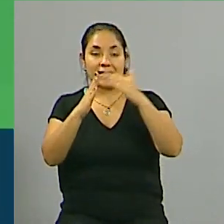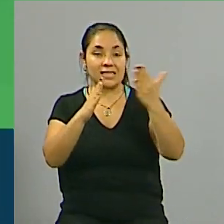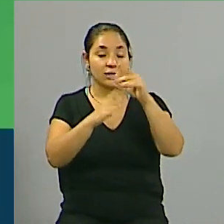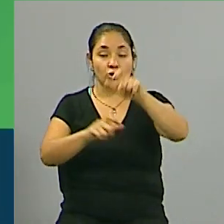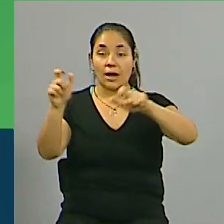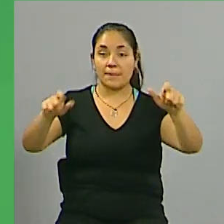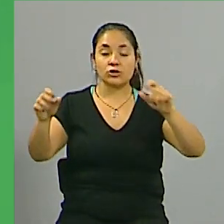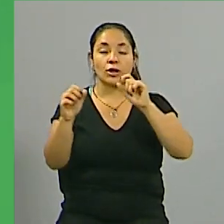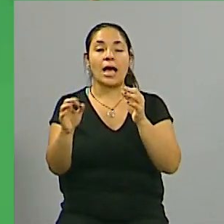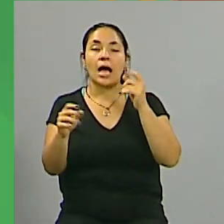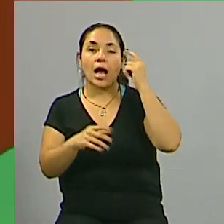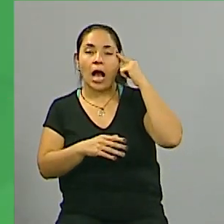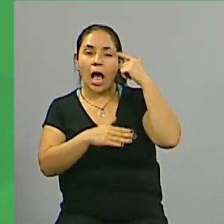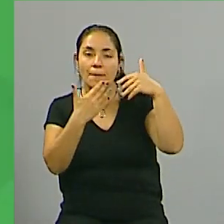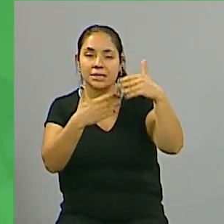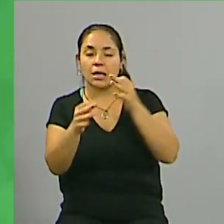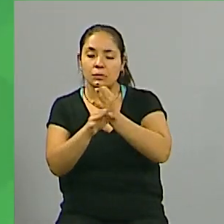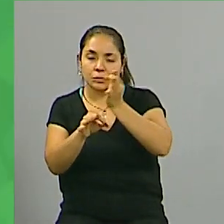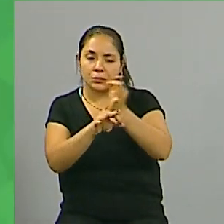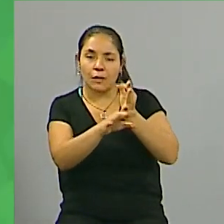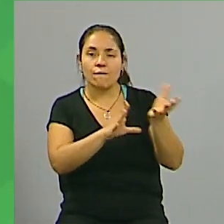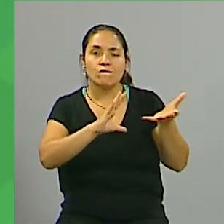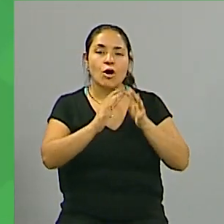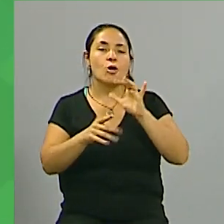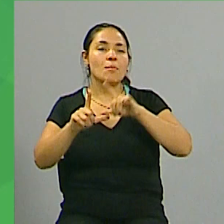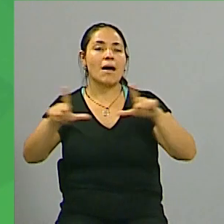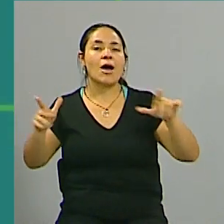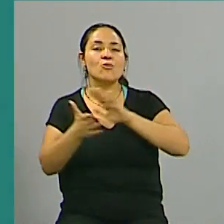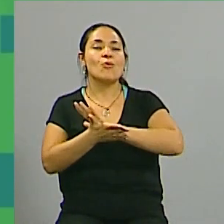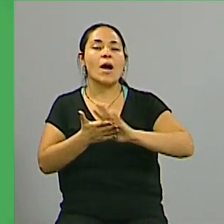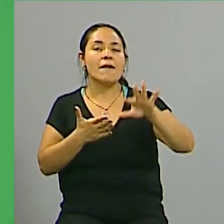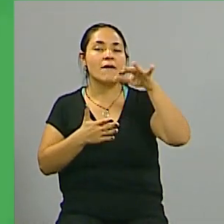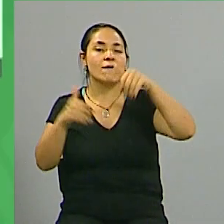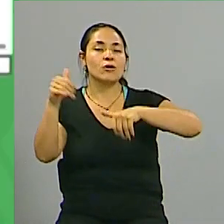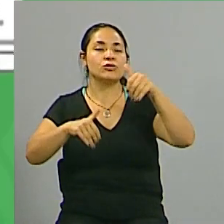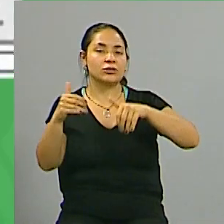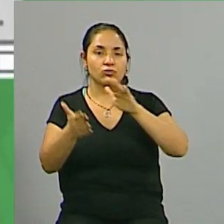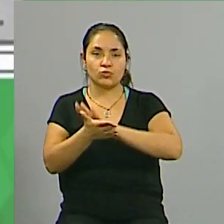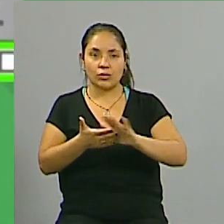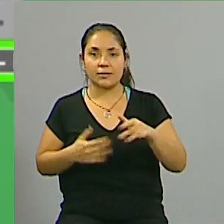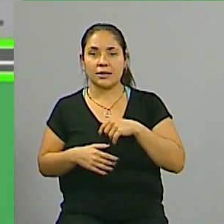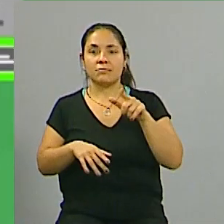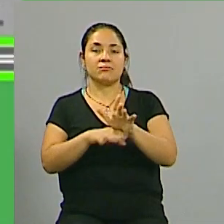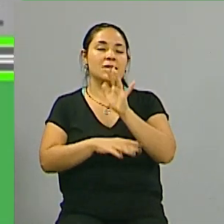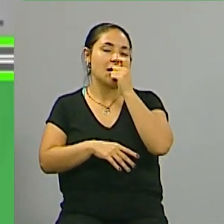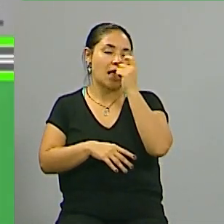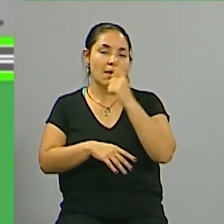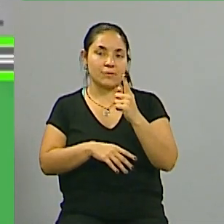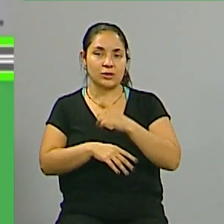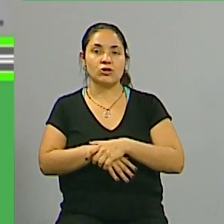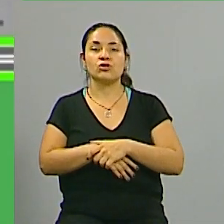Valle en el nuevo método de votación, que para muchos, y lo que lo hemos estudiado, es una forma mucho más ágil, mucho